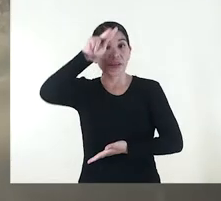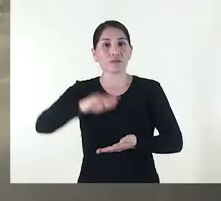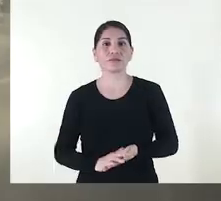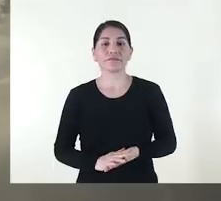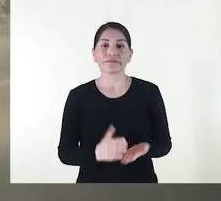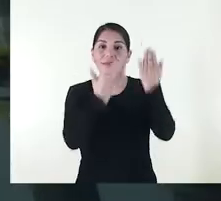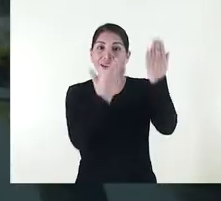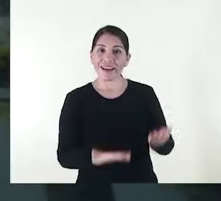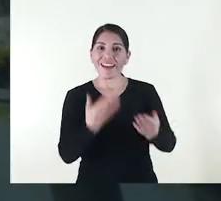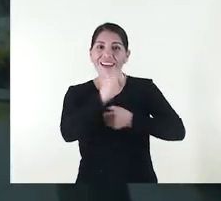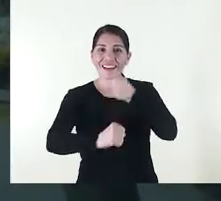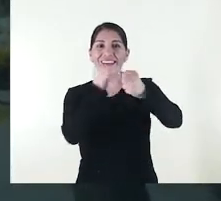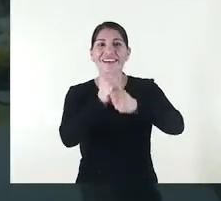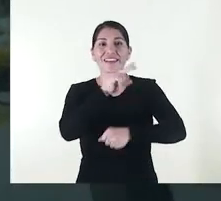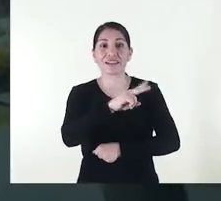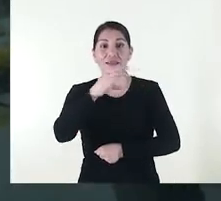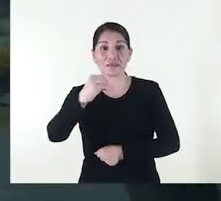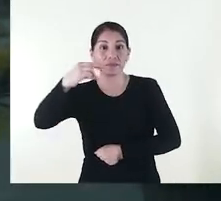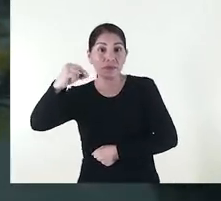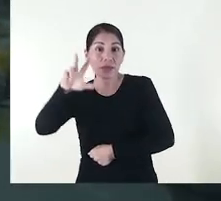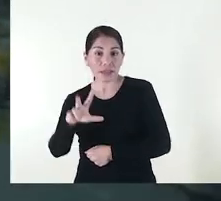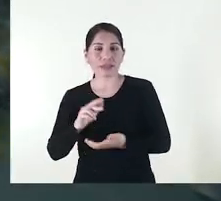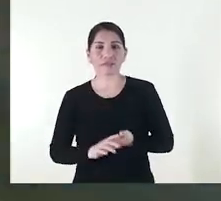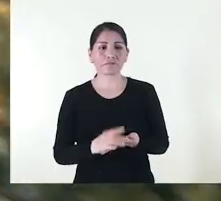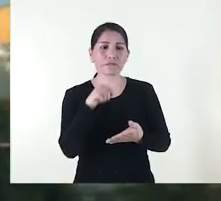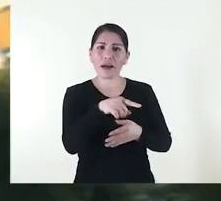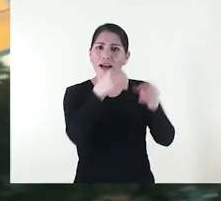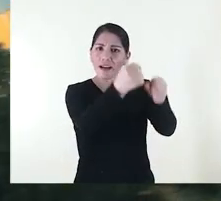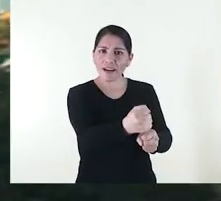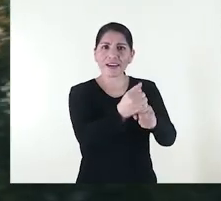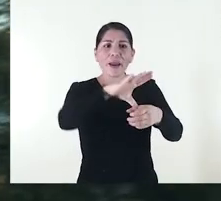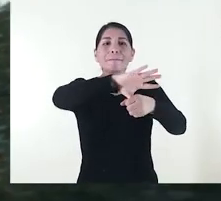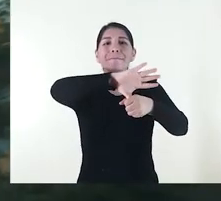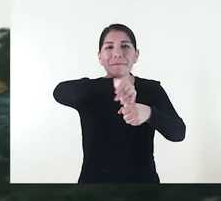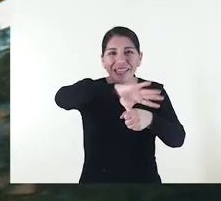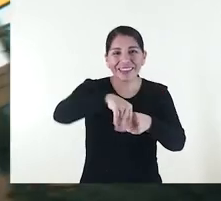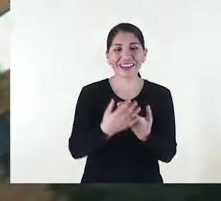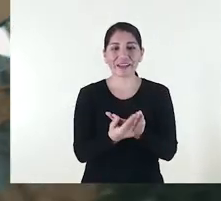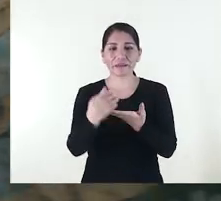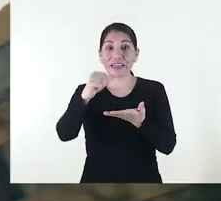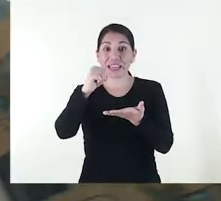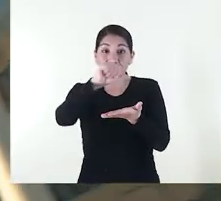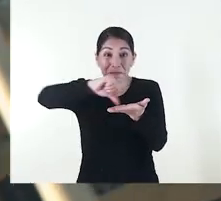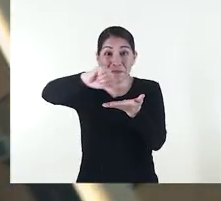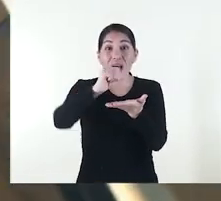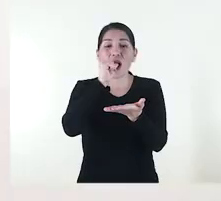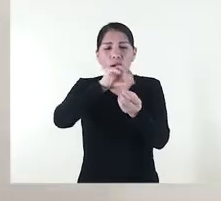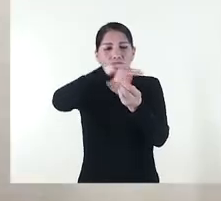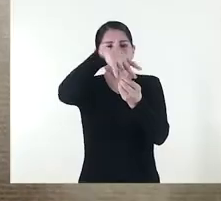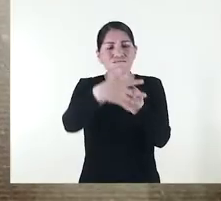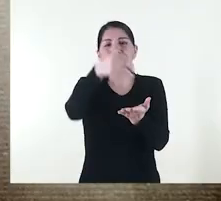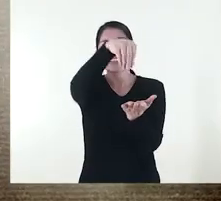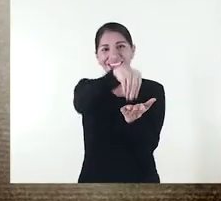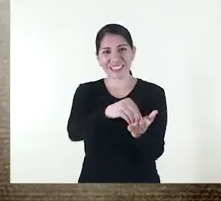Plaza Perú toma esta denominación en el 2003 luego de la instalación de la bandera y una pileta de agua en el centro,